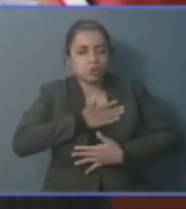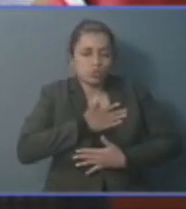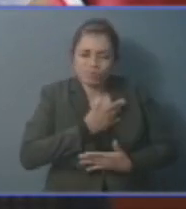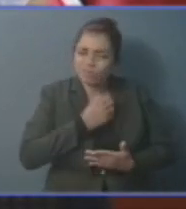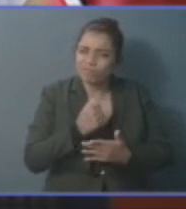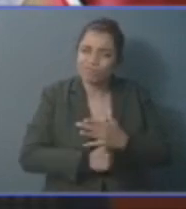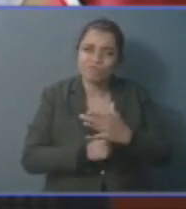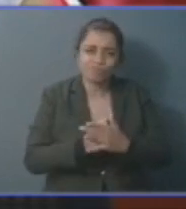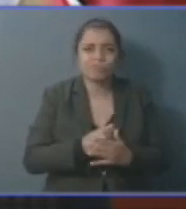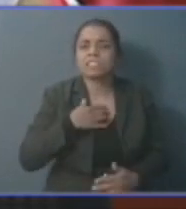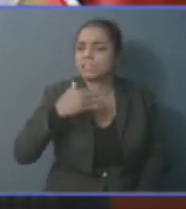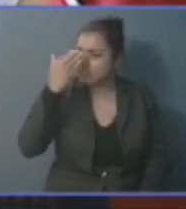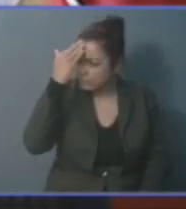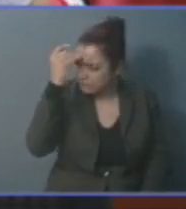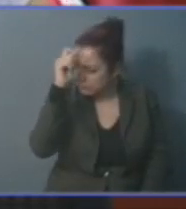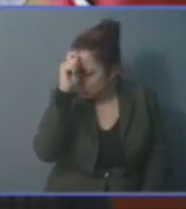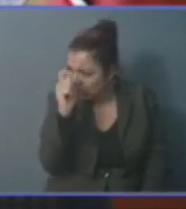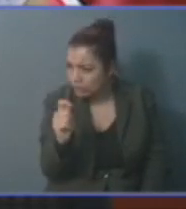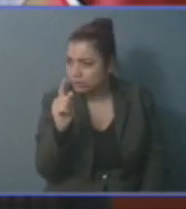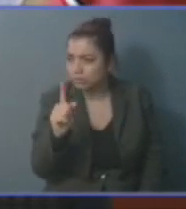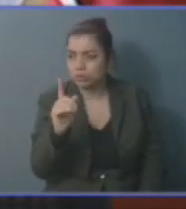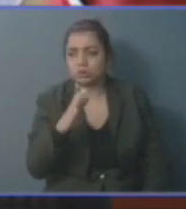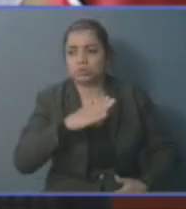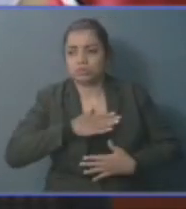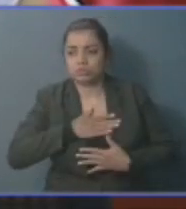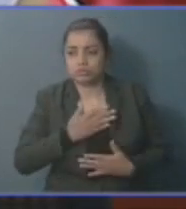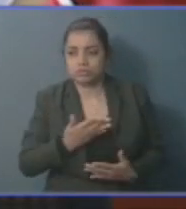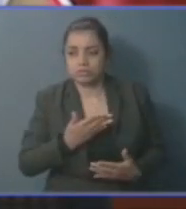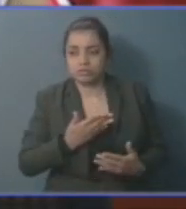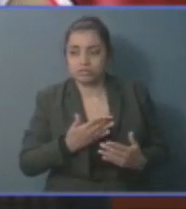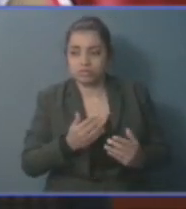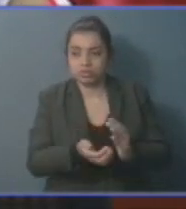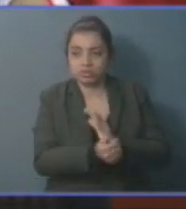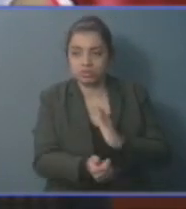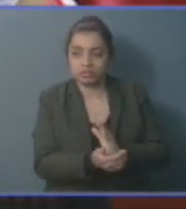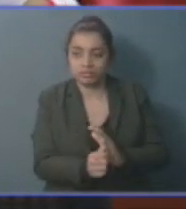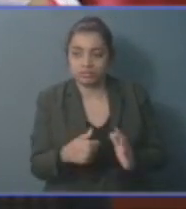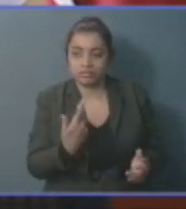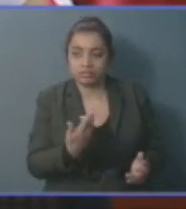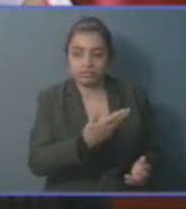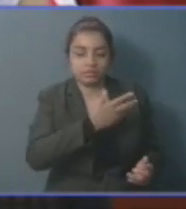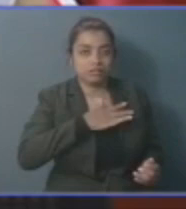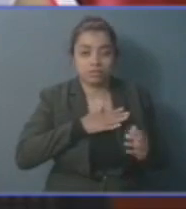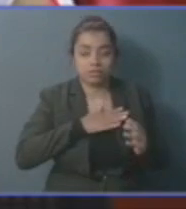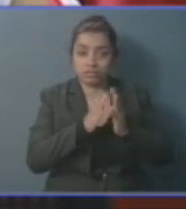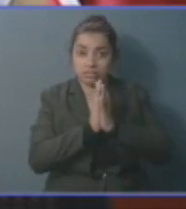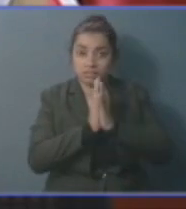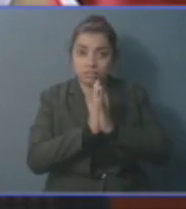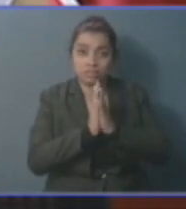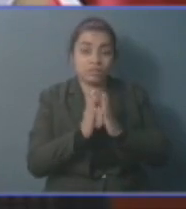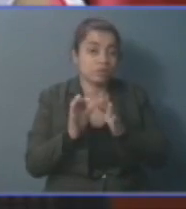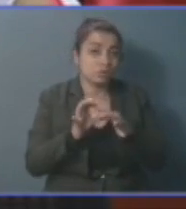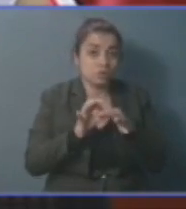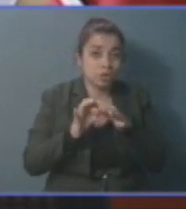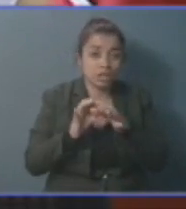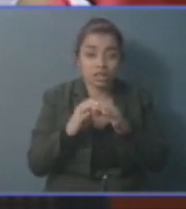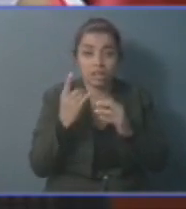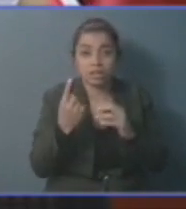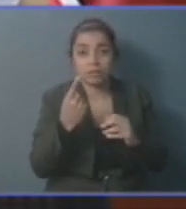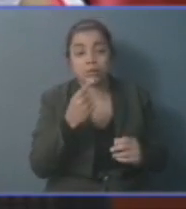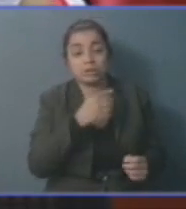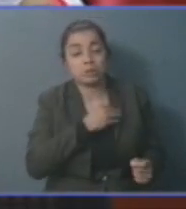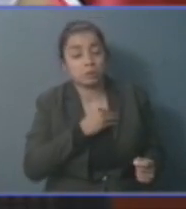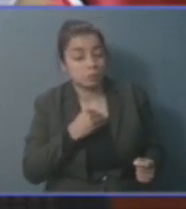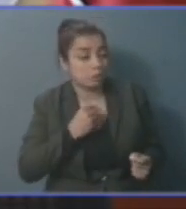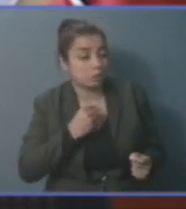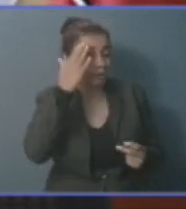Reconocemos su vocación, carisma, su entrega a los demás, expresamos nuestra solidaridad con los médicos y médicas como